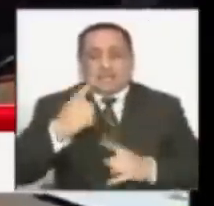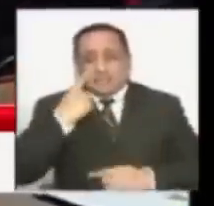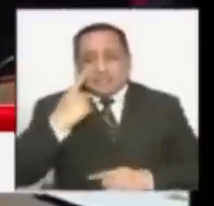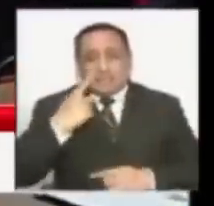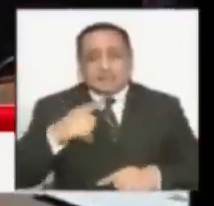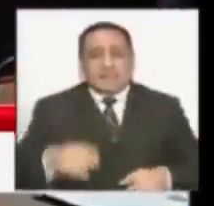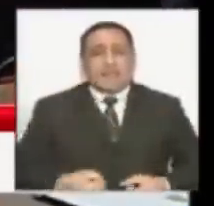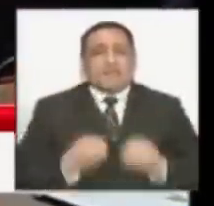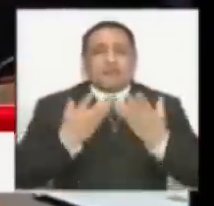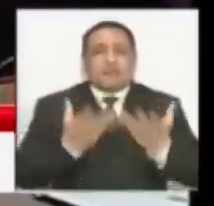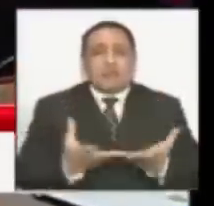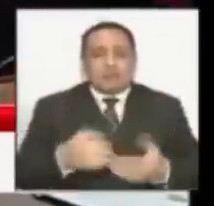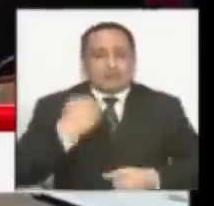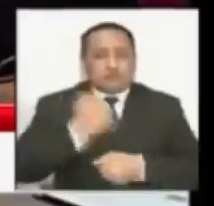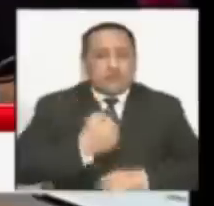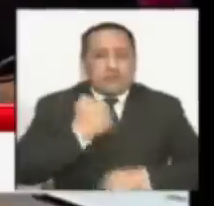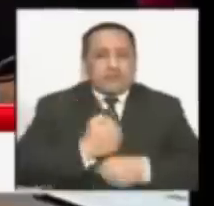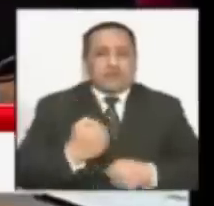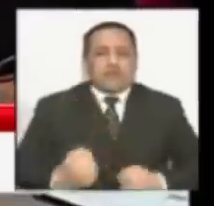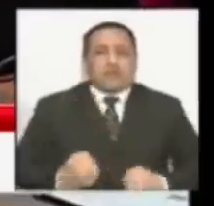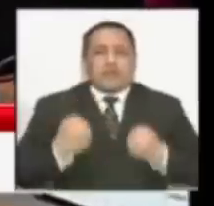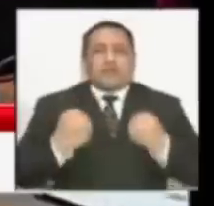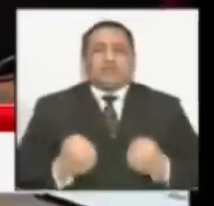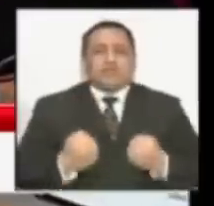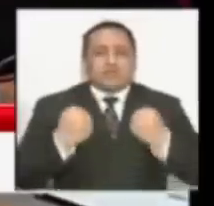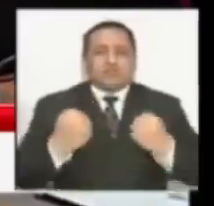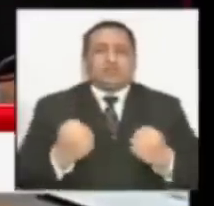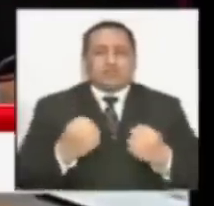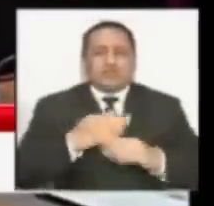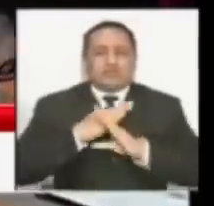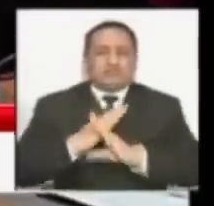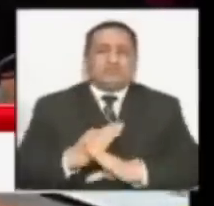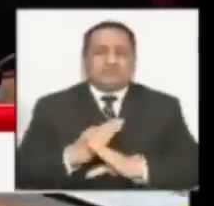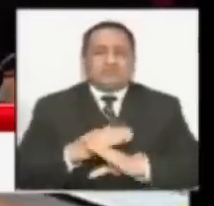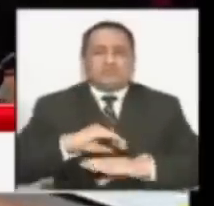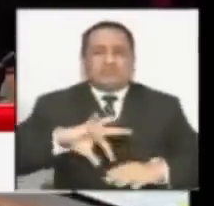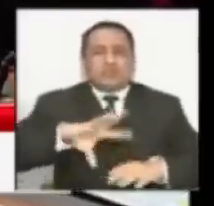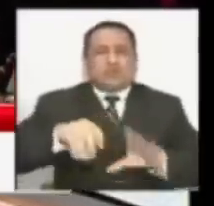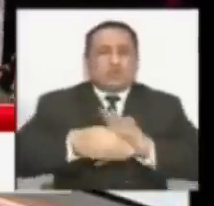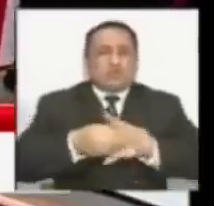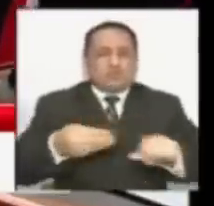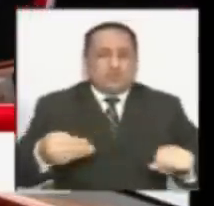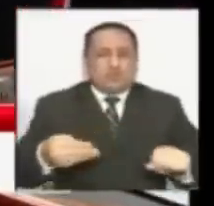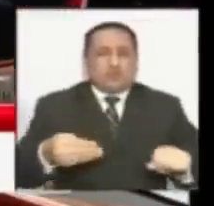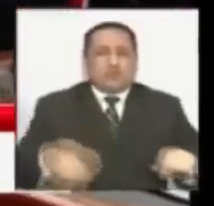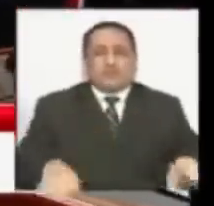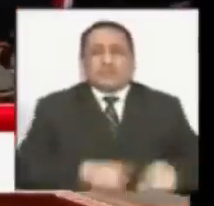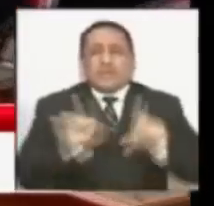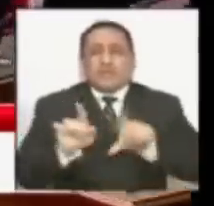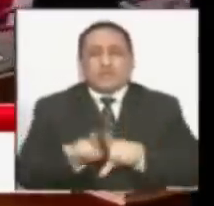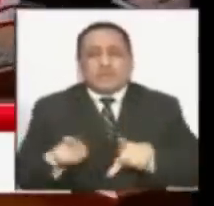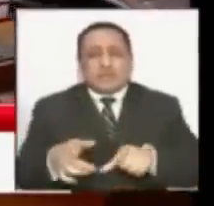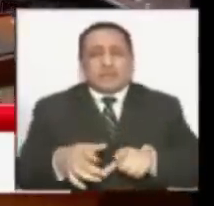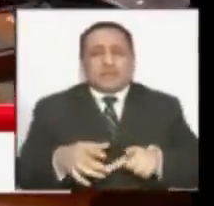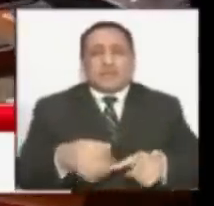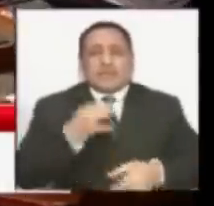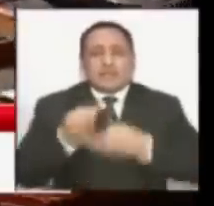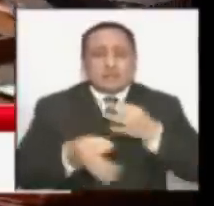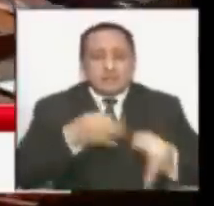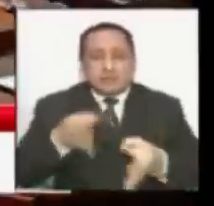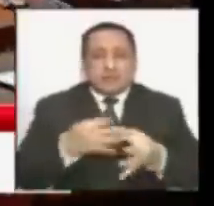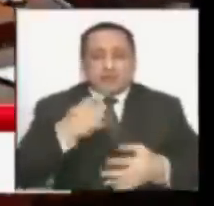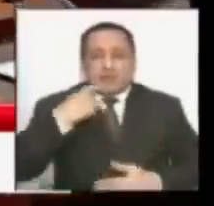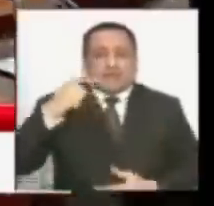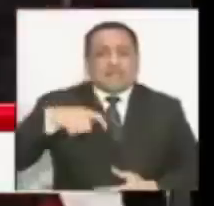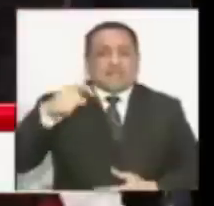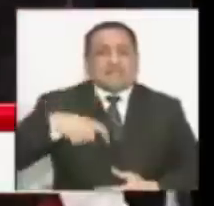mencionado una de las tareas es la lucha anticorrupción. Continúa entonces el presidente Francisco Sagasti en